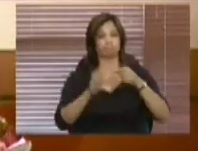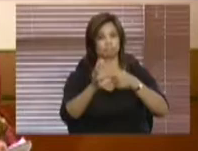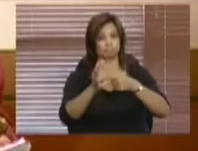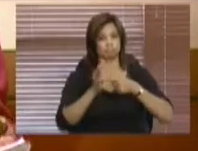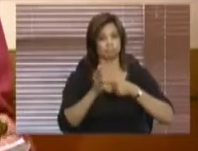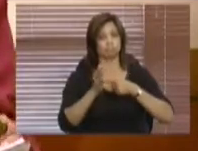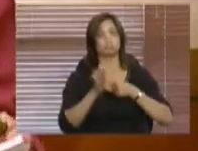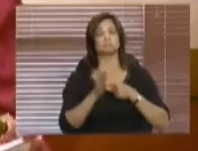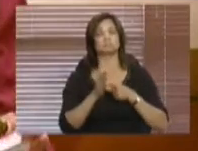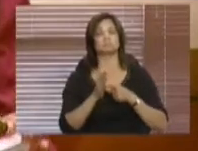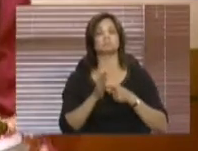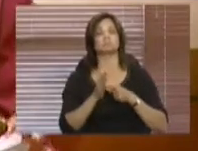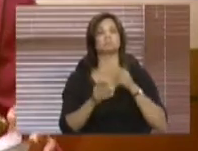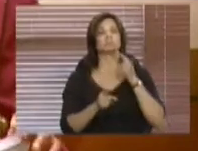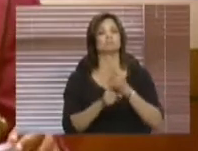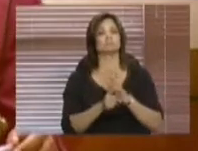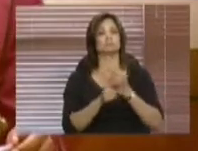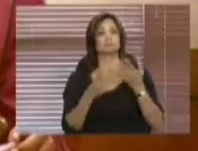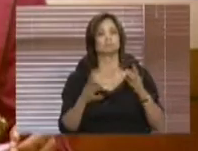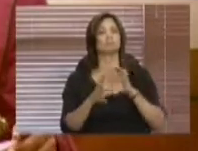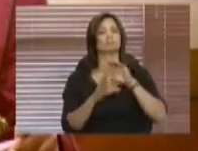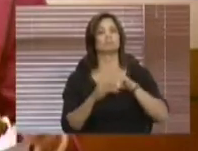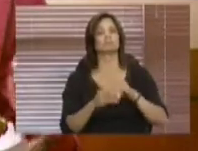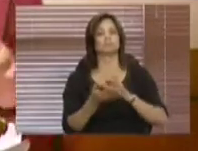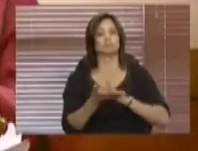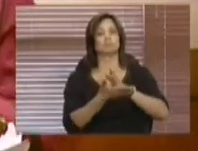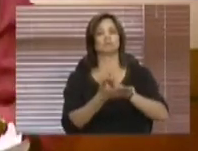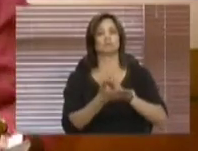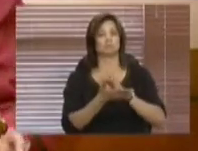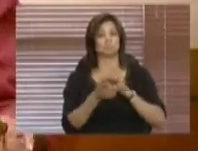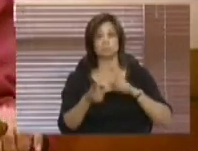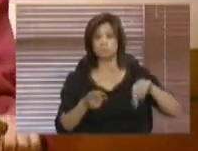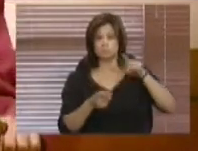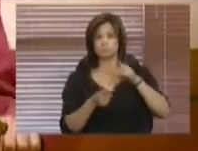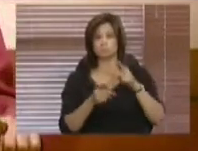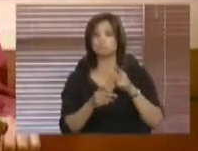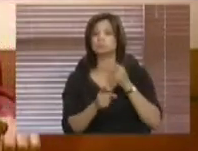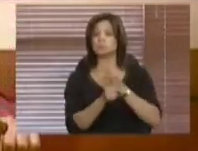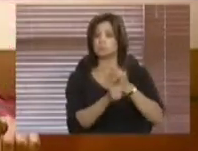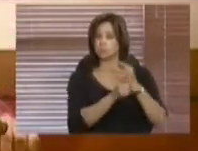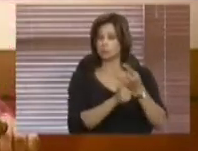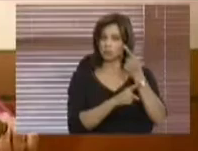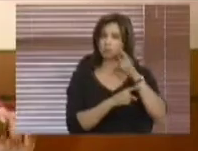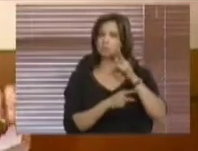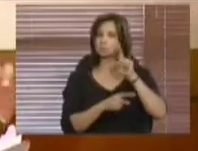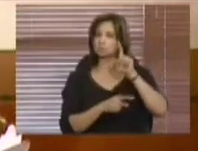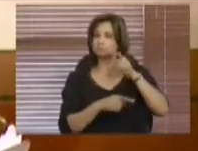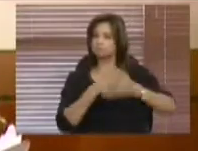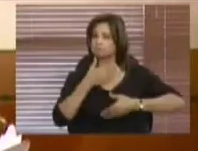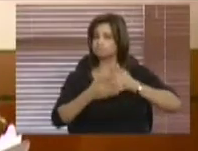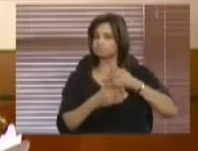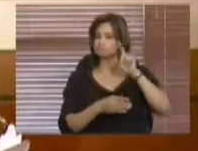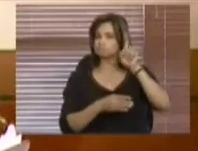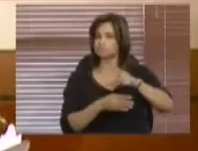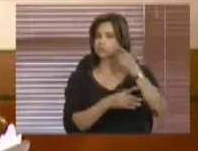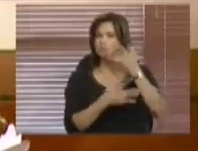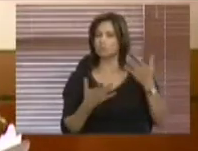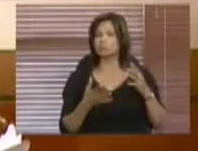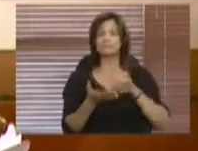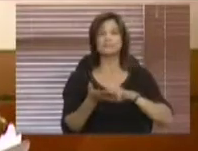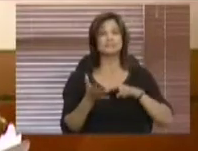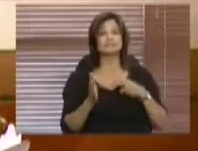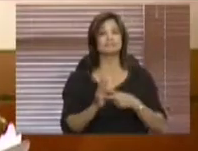de efectividad que forma parte del derecho a la tutela judicial efectiva y del debido proceso. Esto